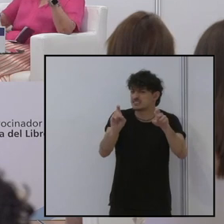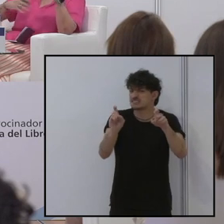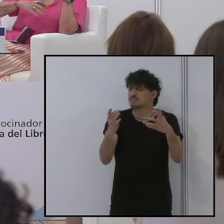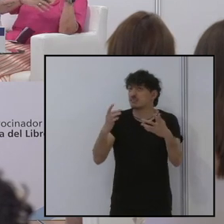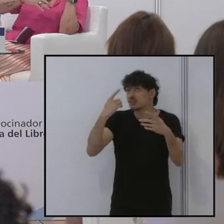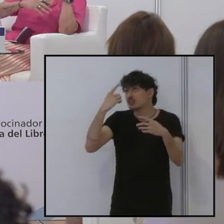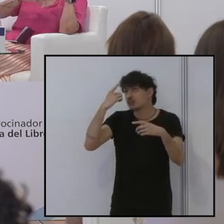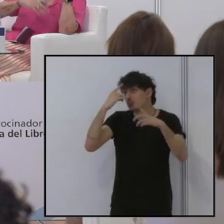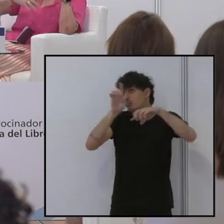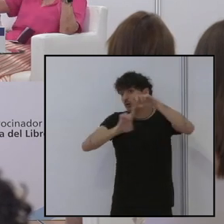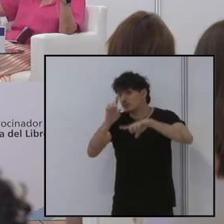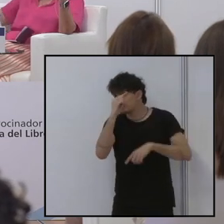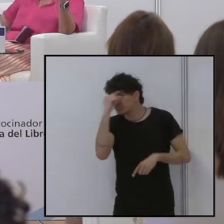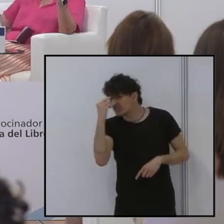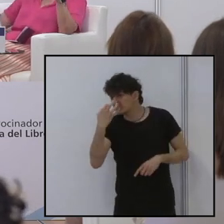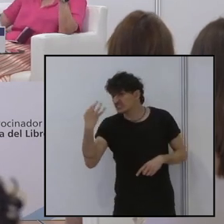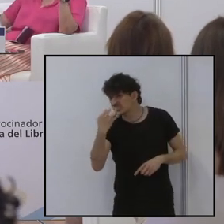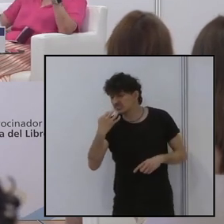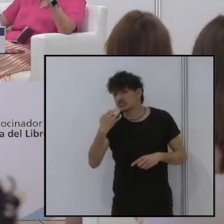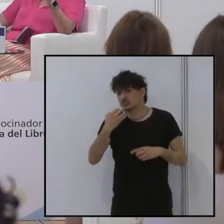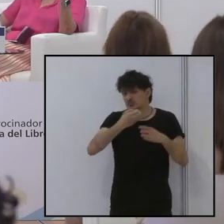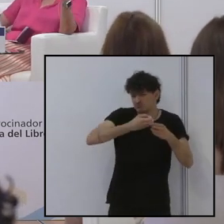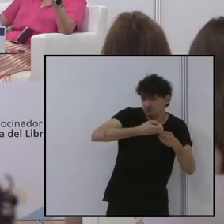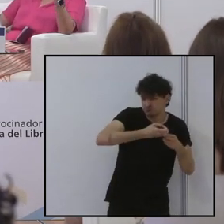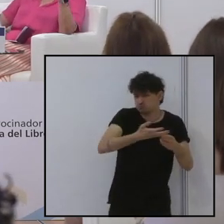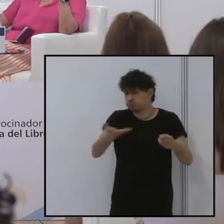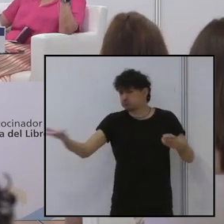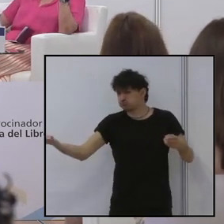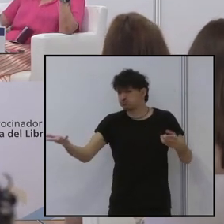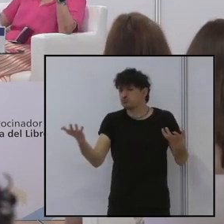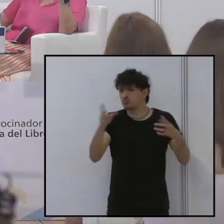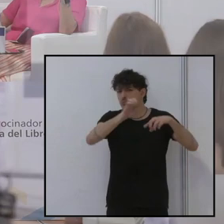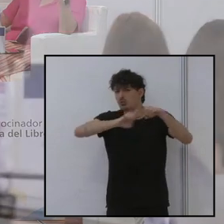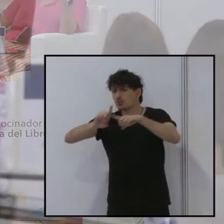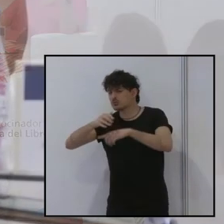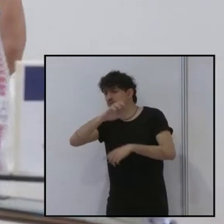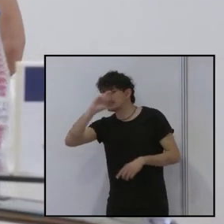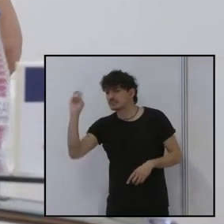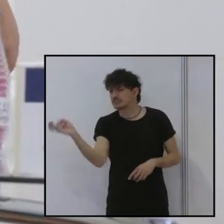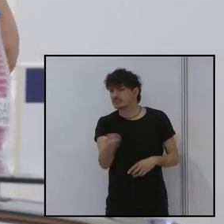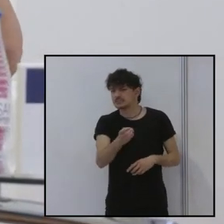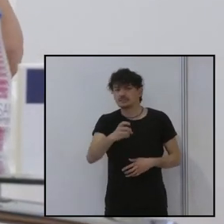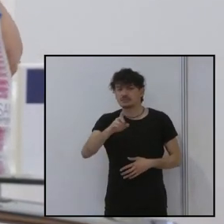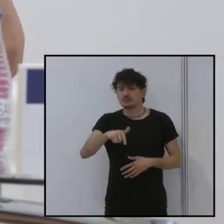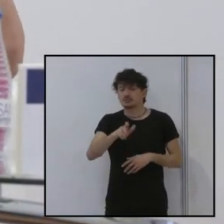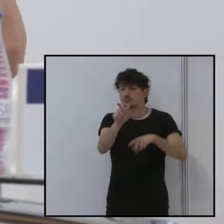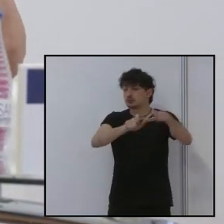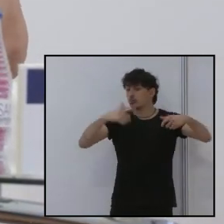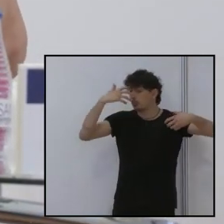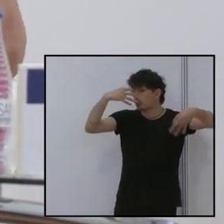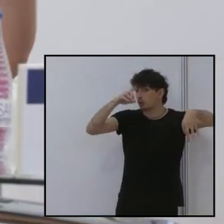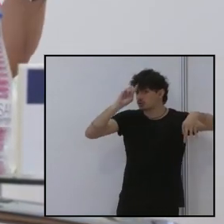mentales y también el abanico de trastornos mentales que hay, todo eso, y poner un poco de cultura en ese campo a la gente es